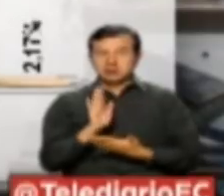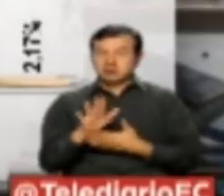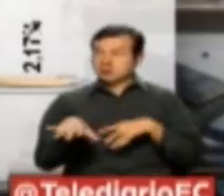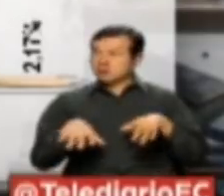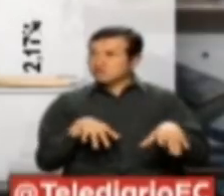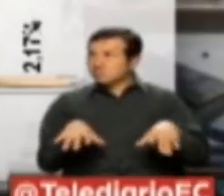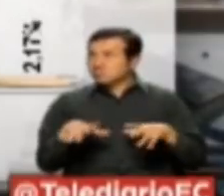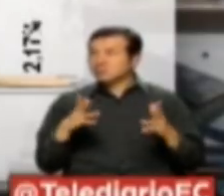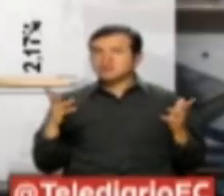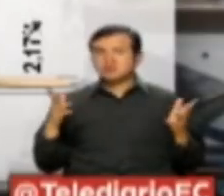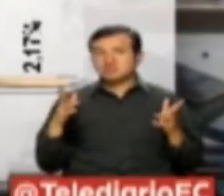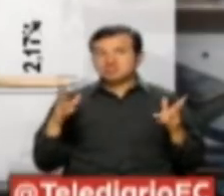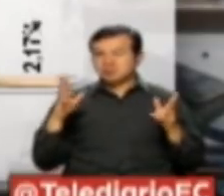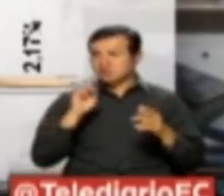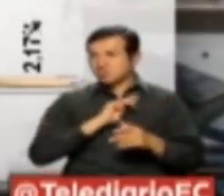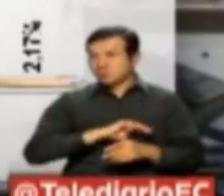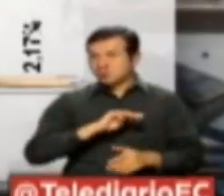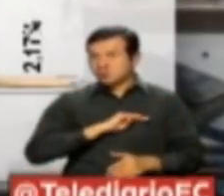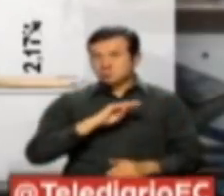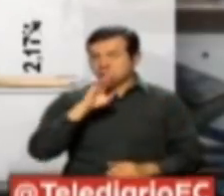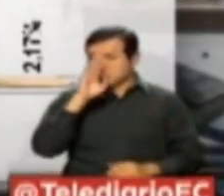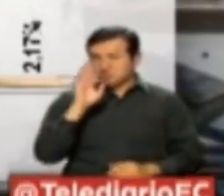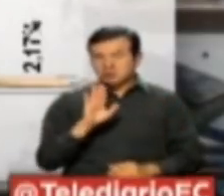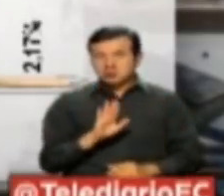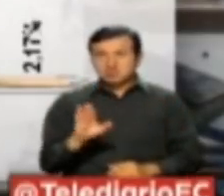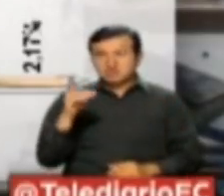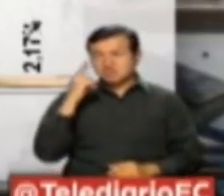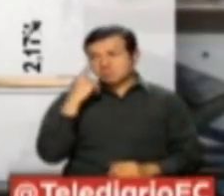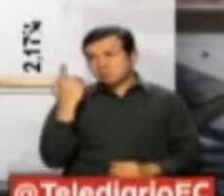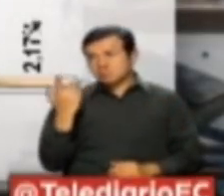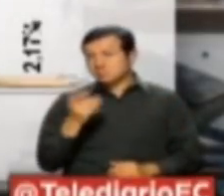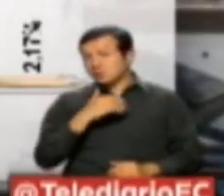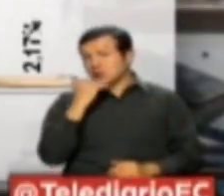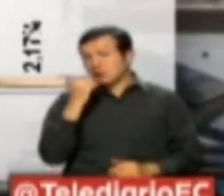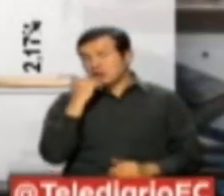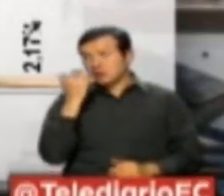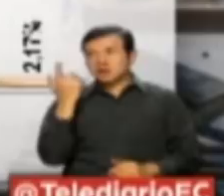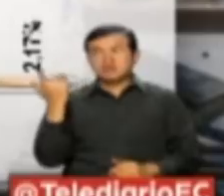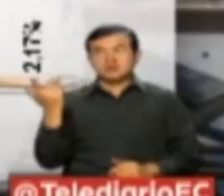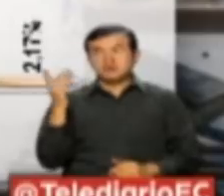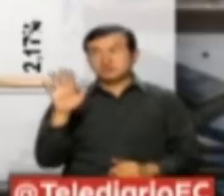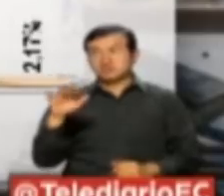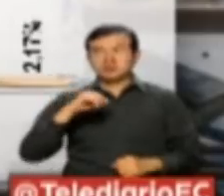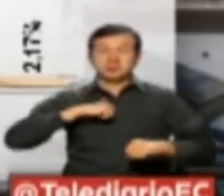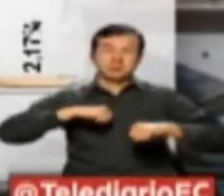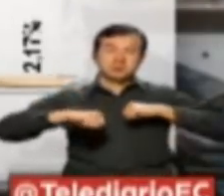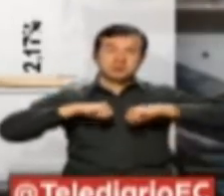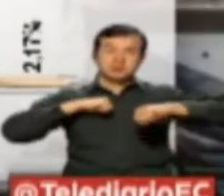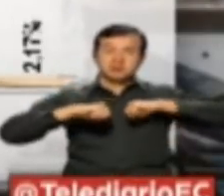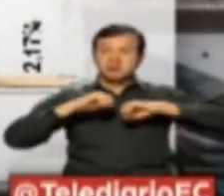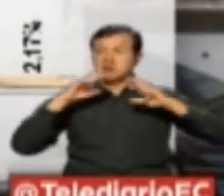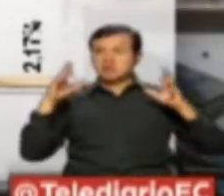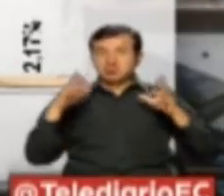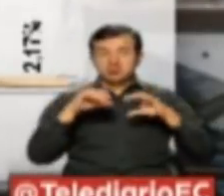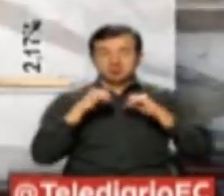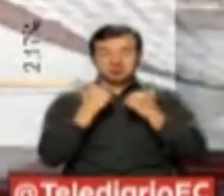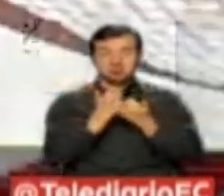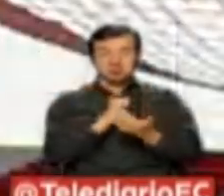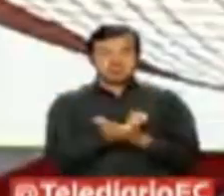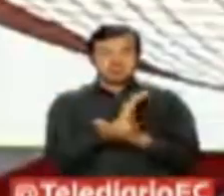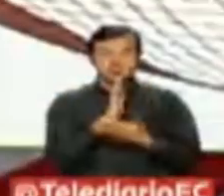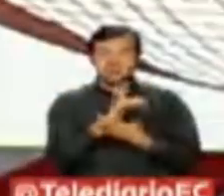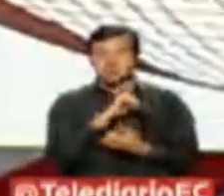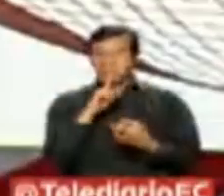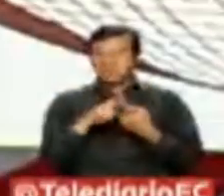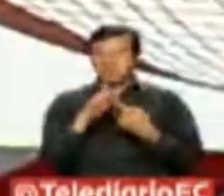estado en el ejercicio del municipio y que entonces puede hablar de su gestión en el legislativo y que ha